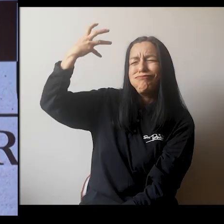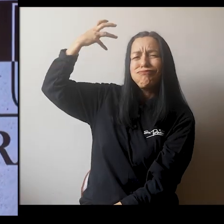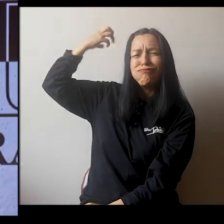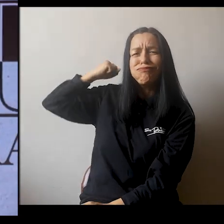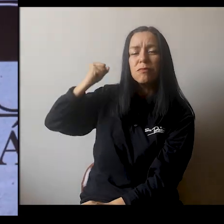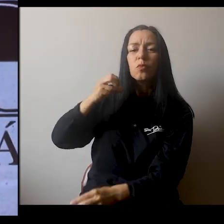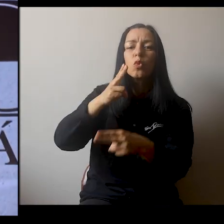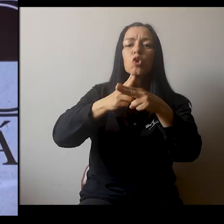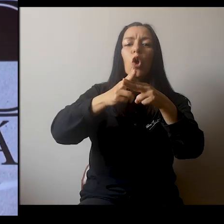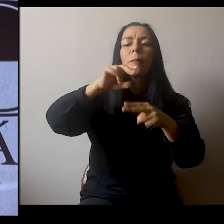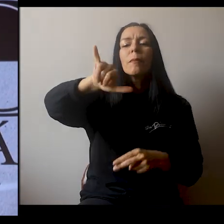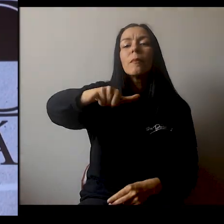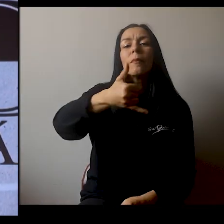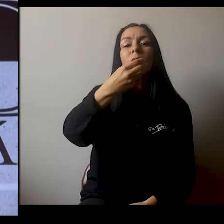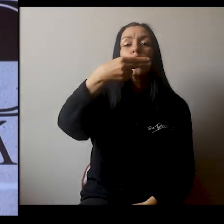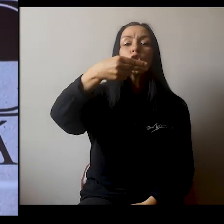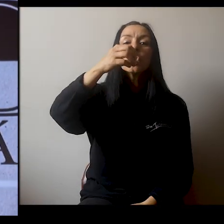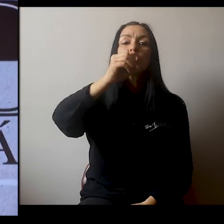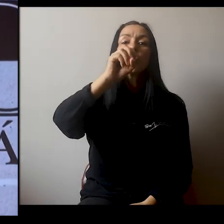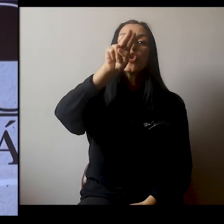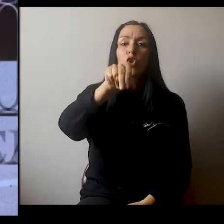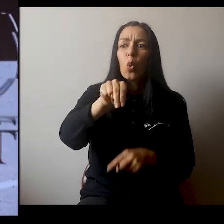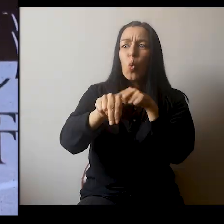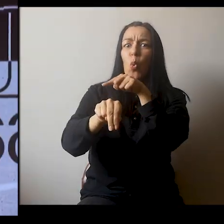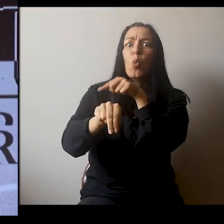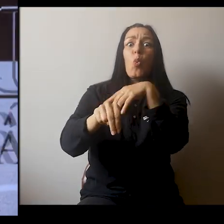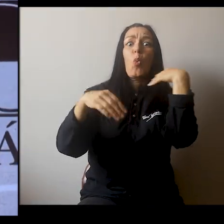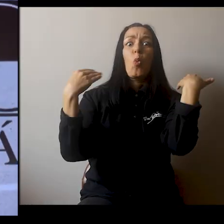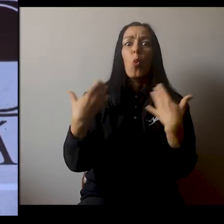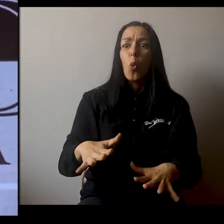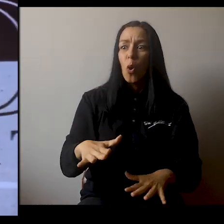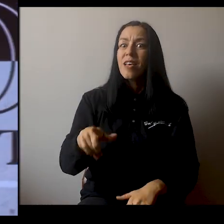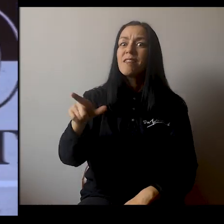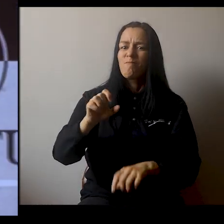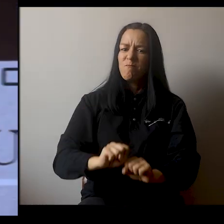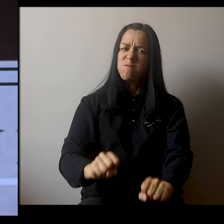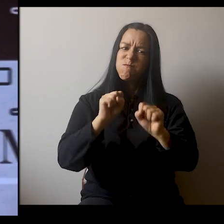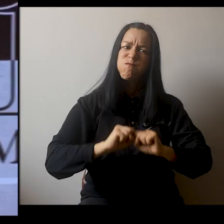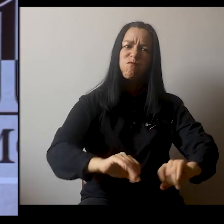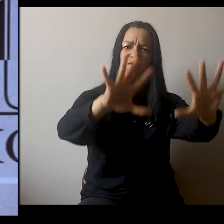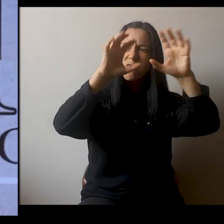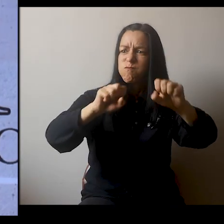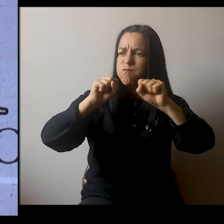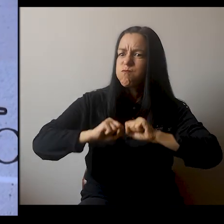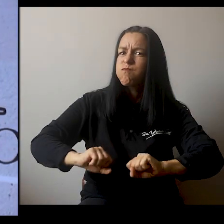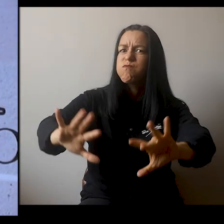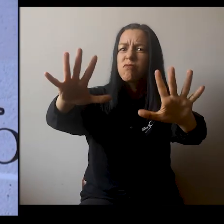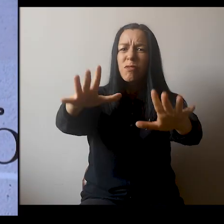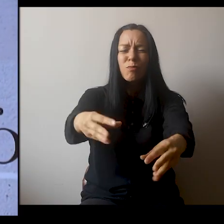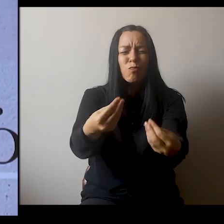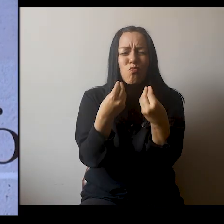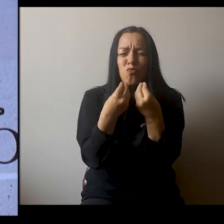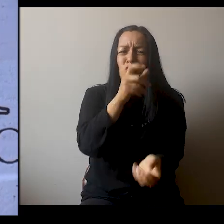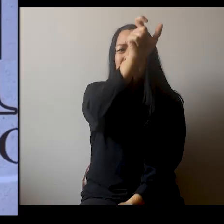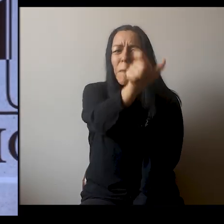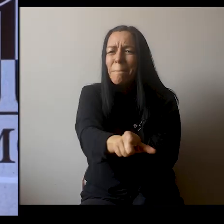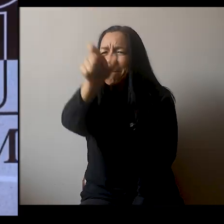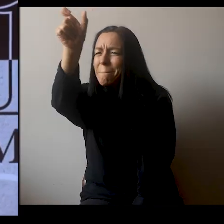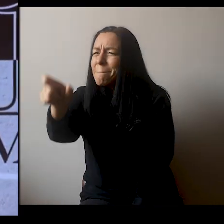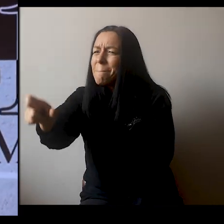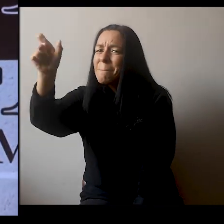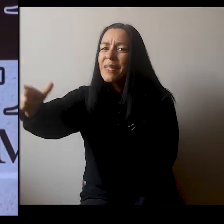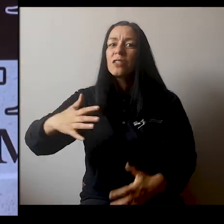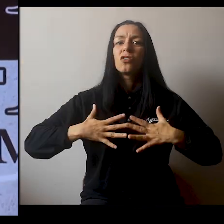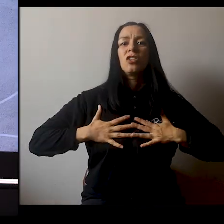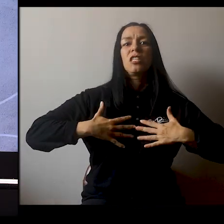llamaba John G. Lake. Fue un hombre sobre el cual había una unción de sanidad impresionante. Fueron